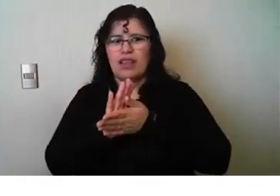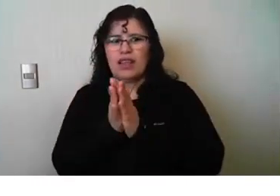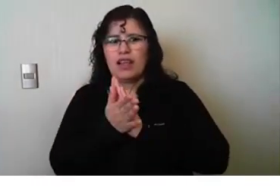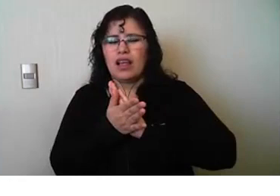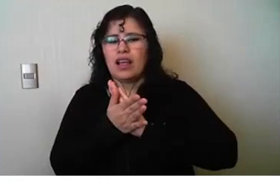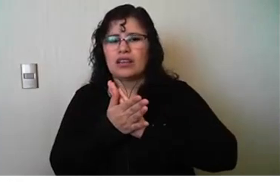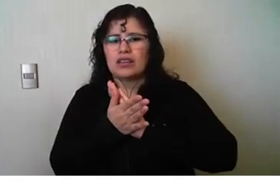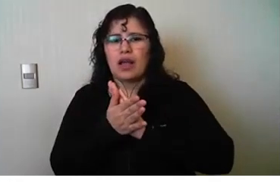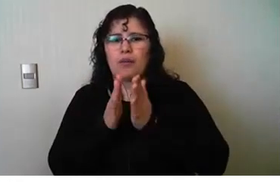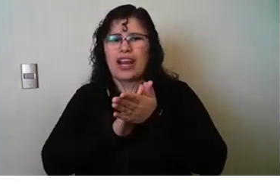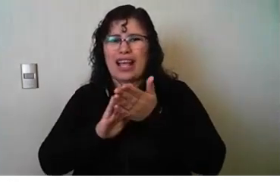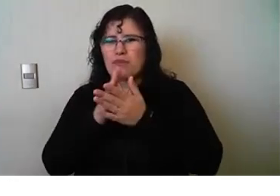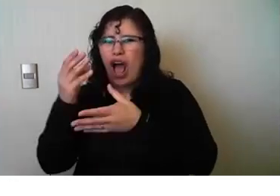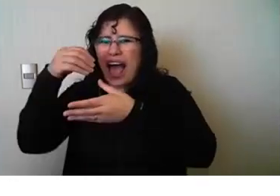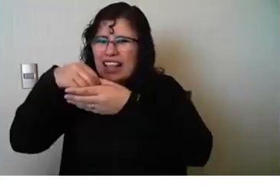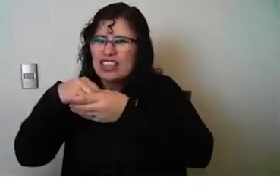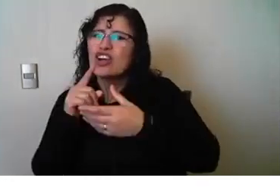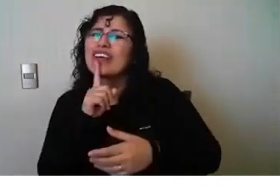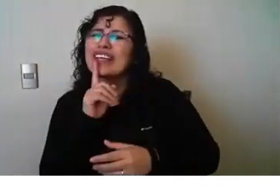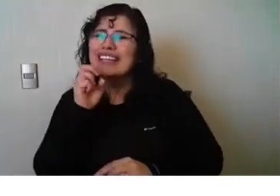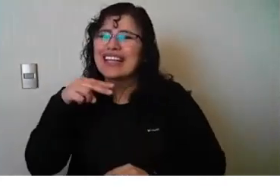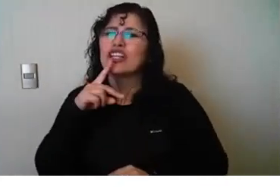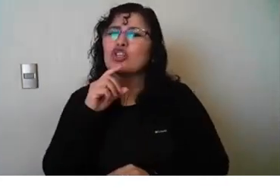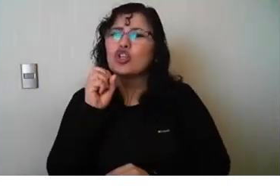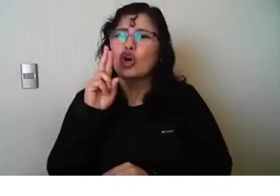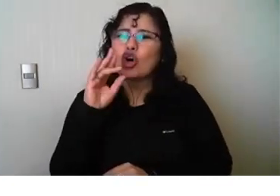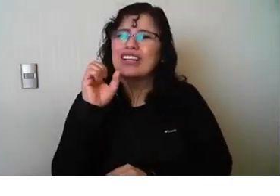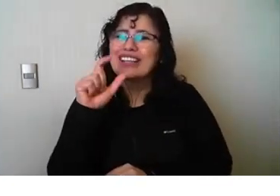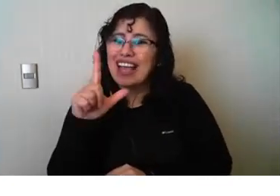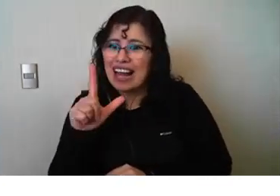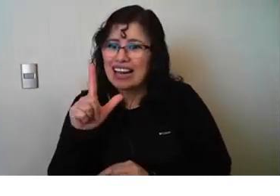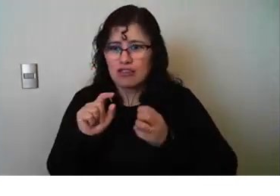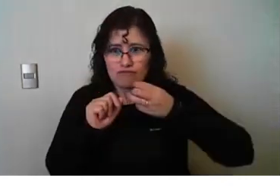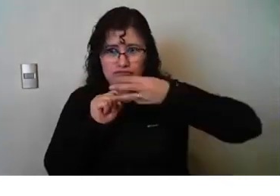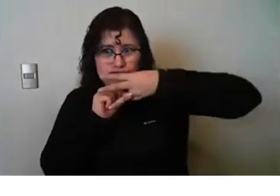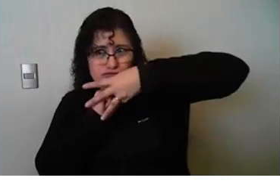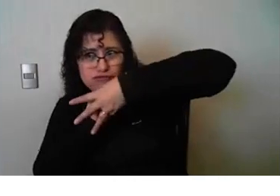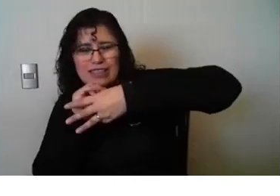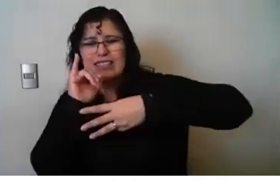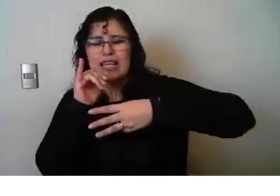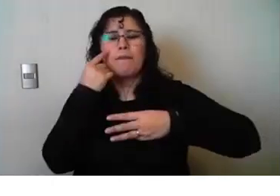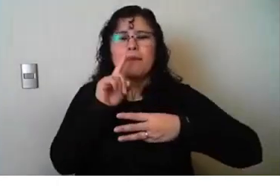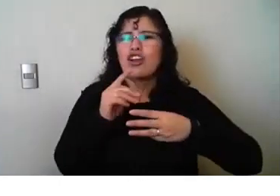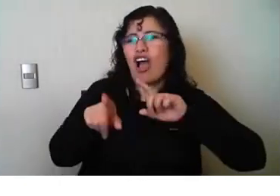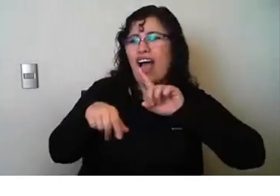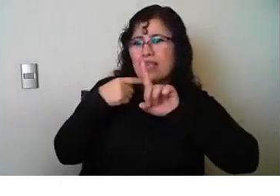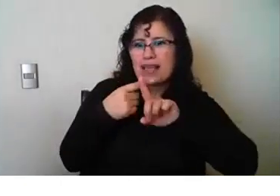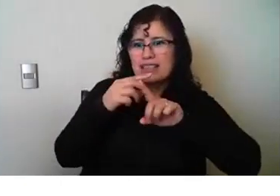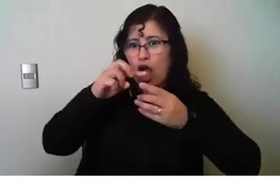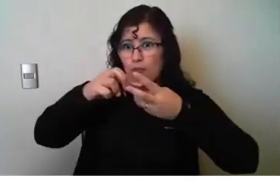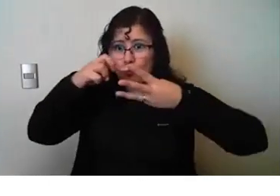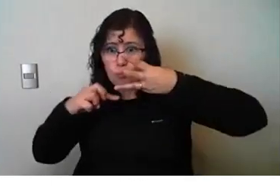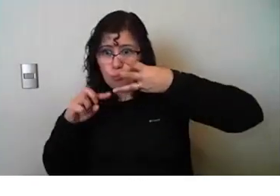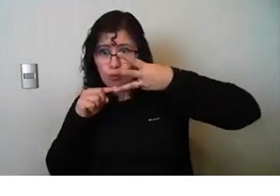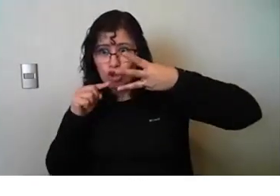infratentoriales, sino que gracias a la arteria cerebral posterior que deriva de este sistema,